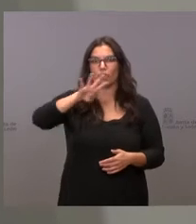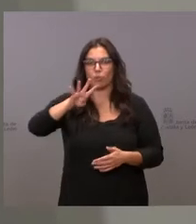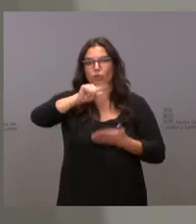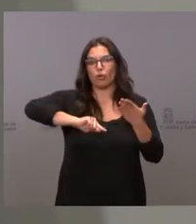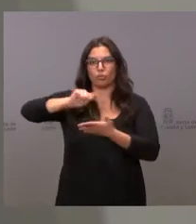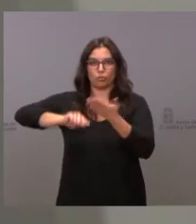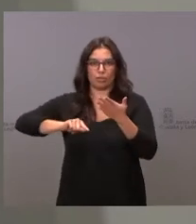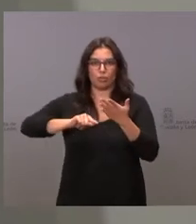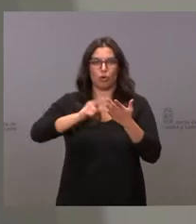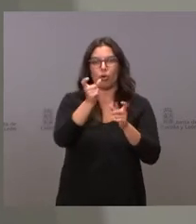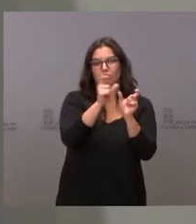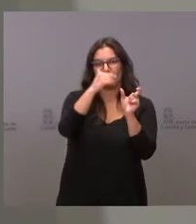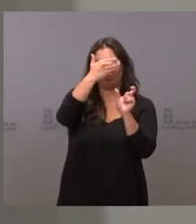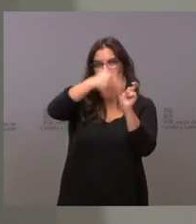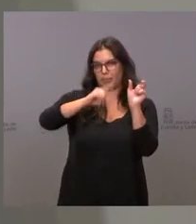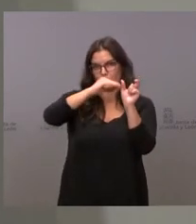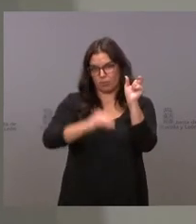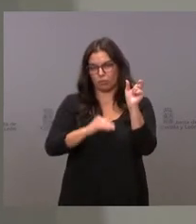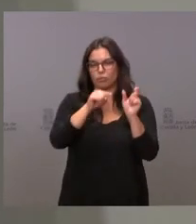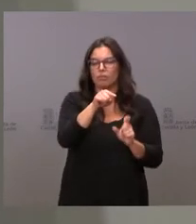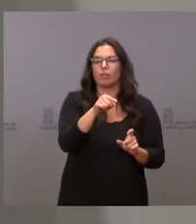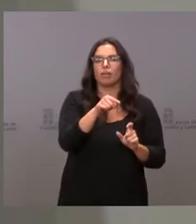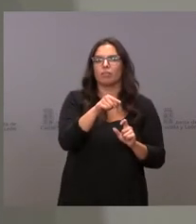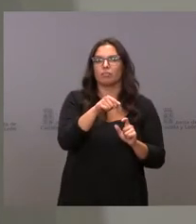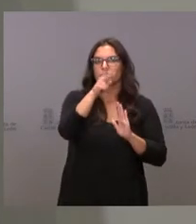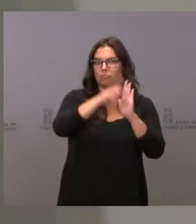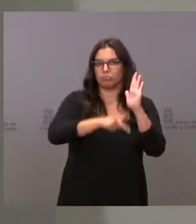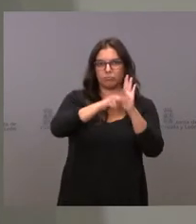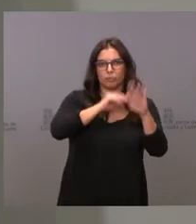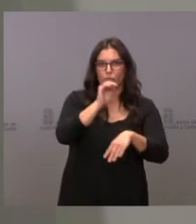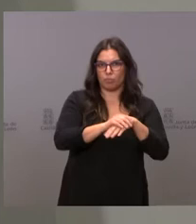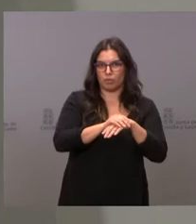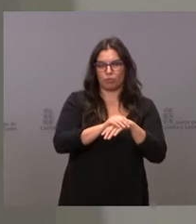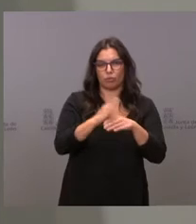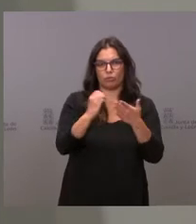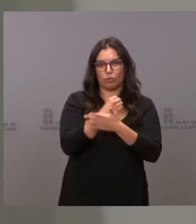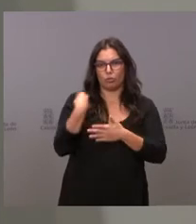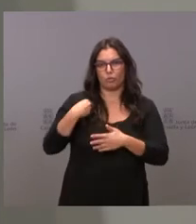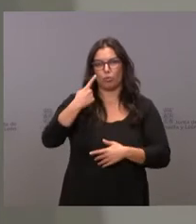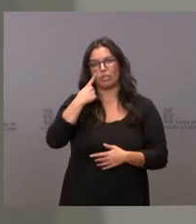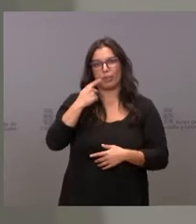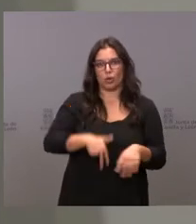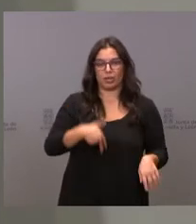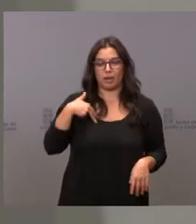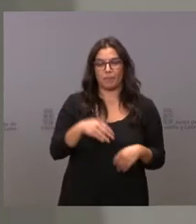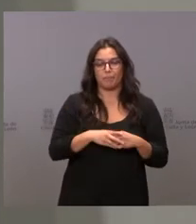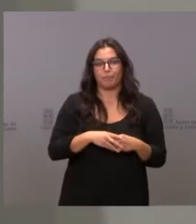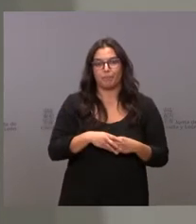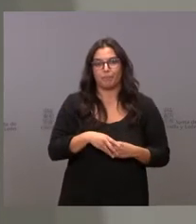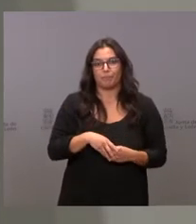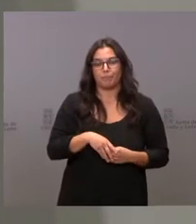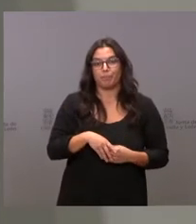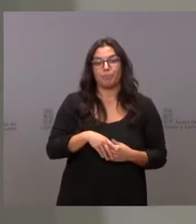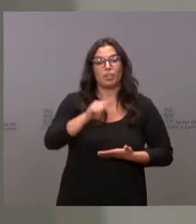contratos menores en los que se han cumplido las directrices de la intervención general. Asimismo, en la práctica totalidad de